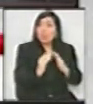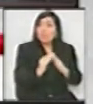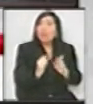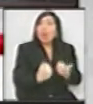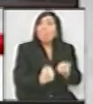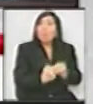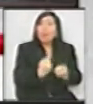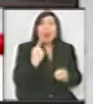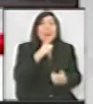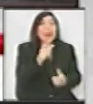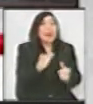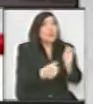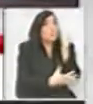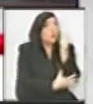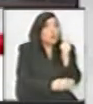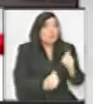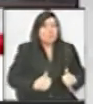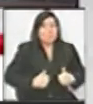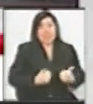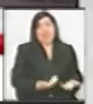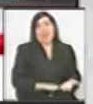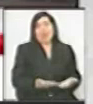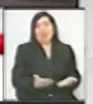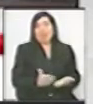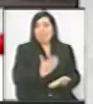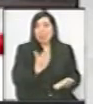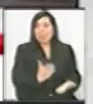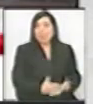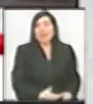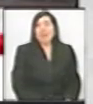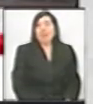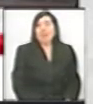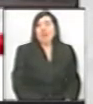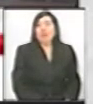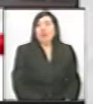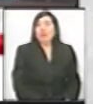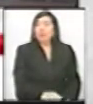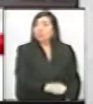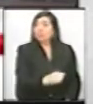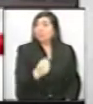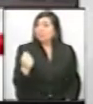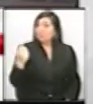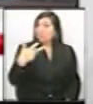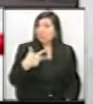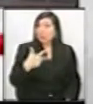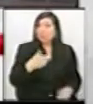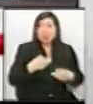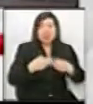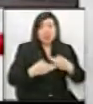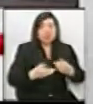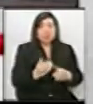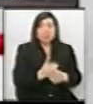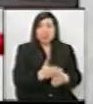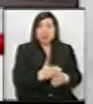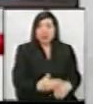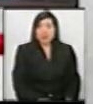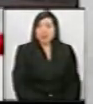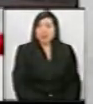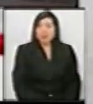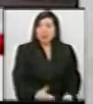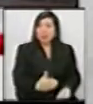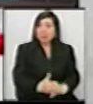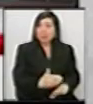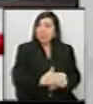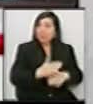social en las zonas donde hemos estado en situación de desastre y el último presidente es la promoción de la participación en el